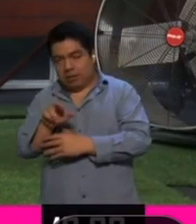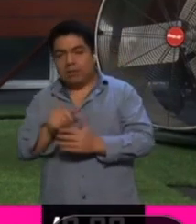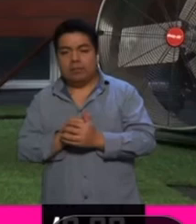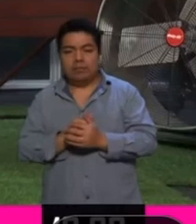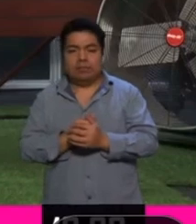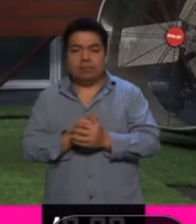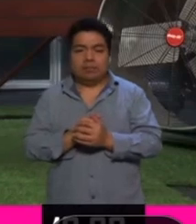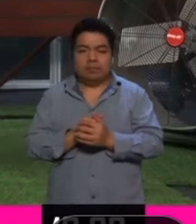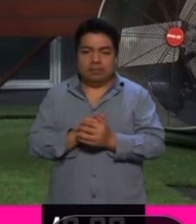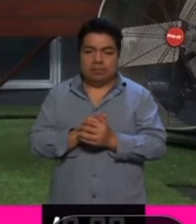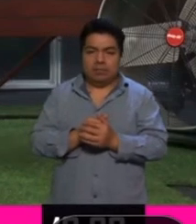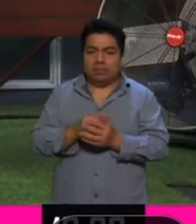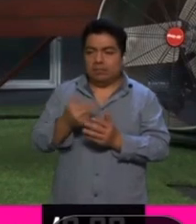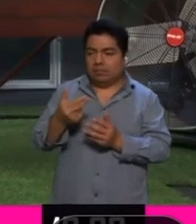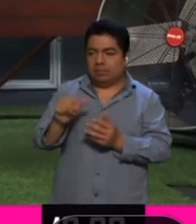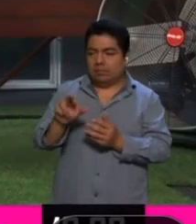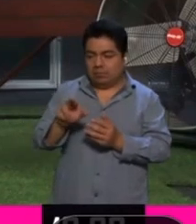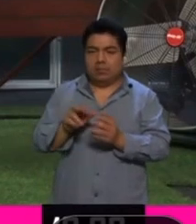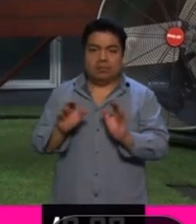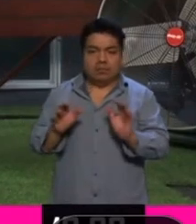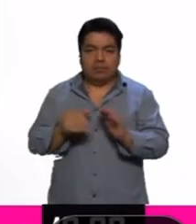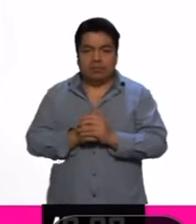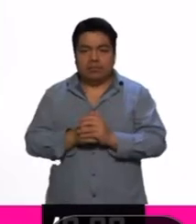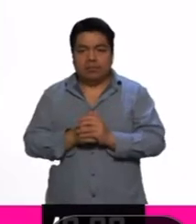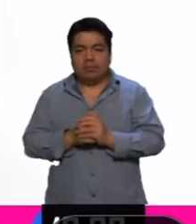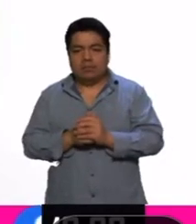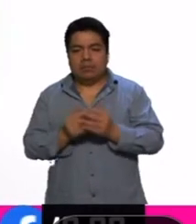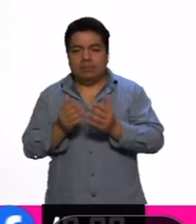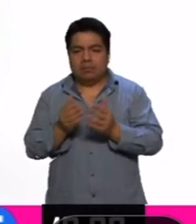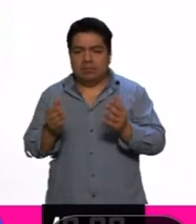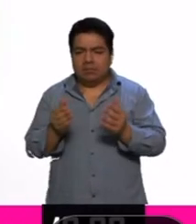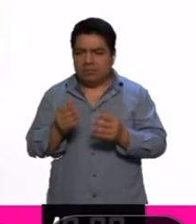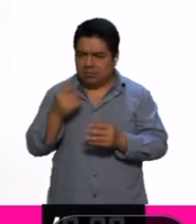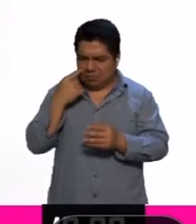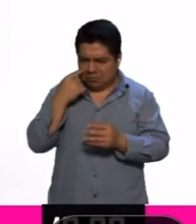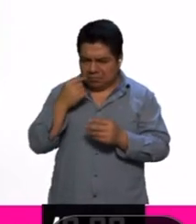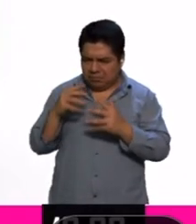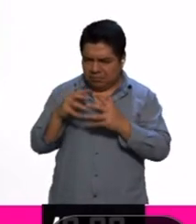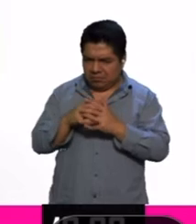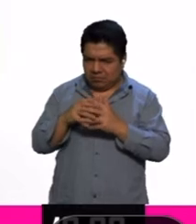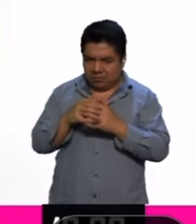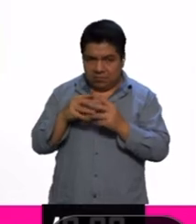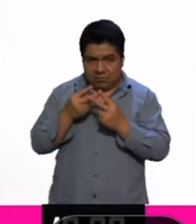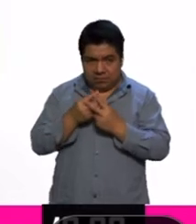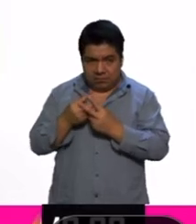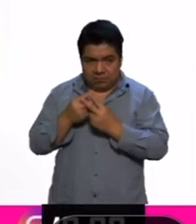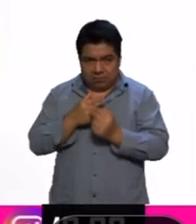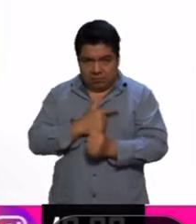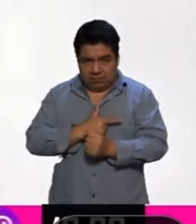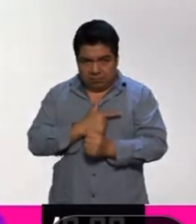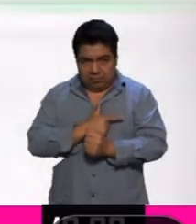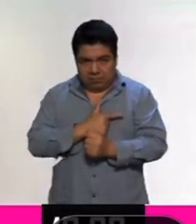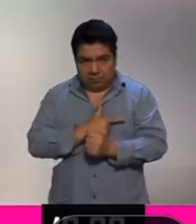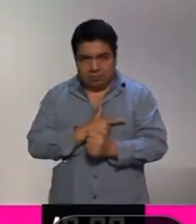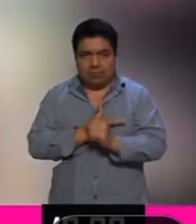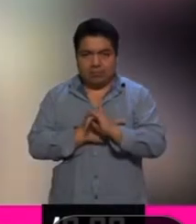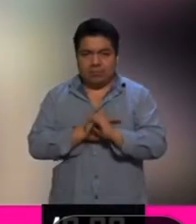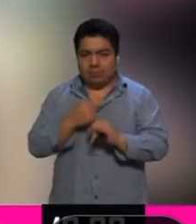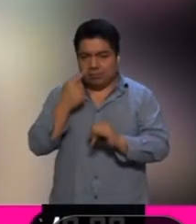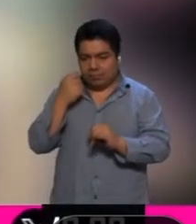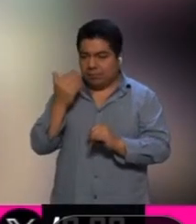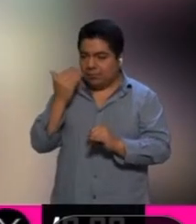H de historia y arte de arte. Así sencillo. Oiga, y usted es fan de los Star Wars, por lo visto, ¿verdad? Sí, me encanta todo eso. De los Warsis. Ese es Darth Vader